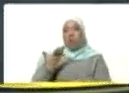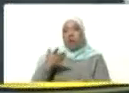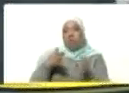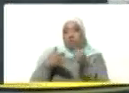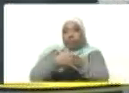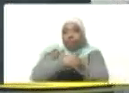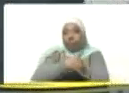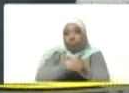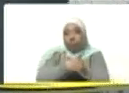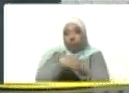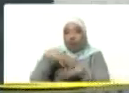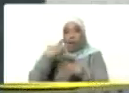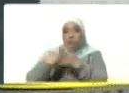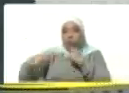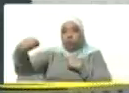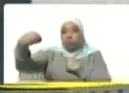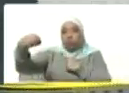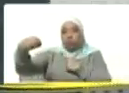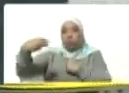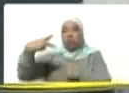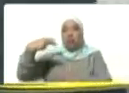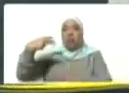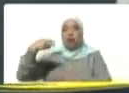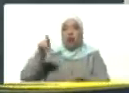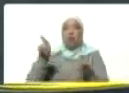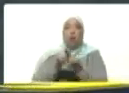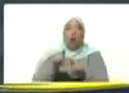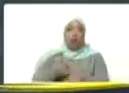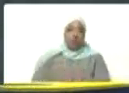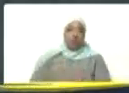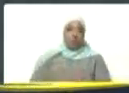In Nicaragua. En Nicaragua.